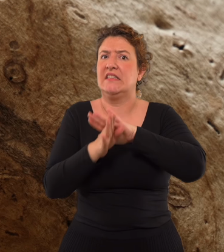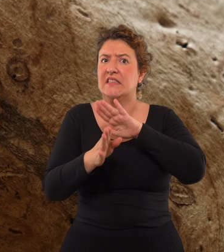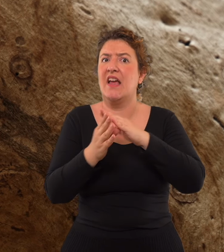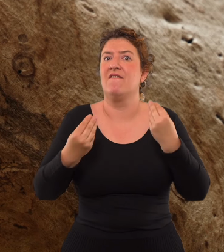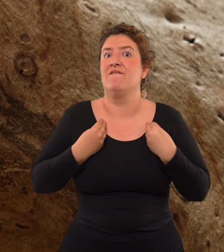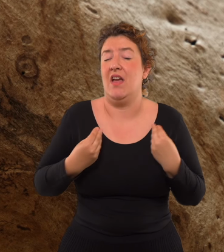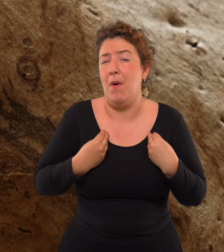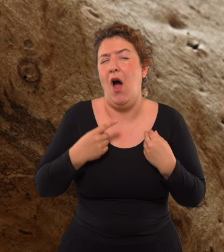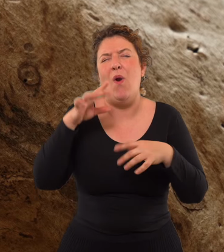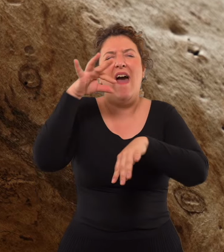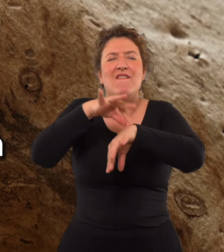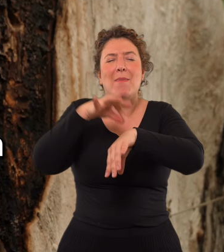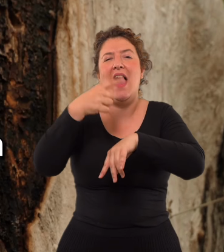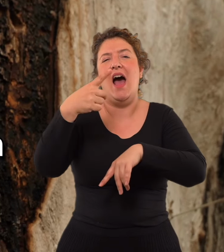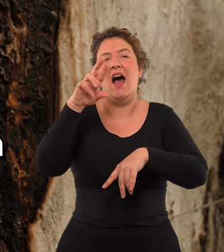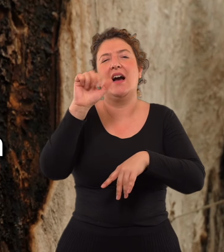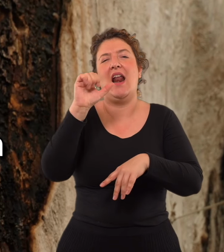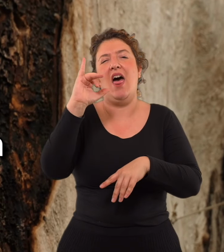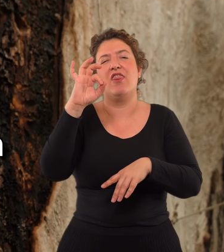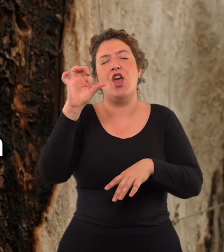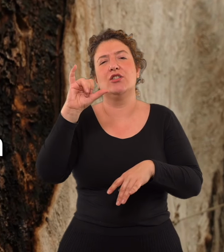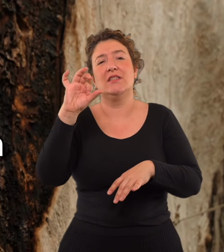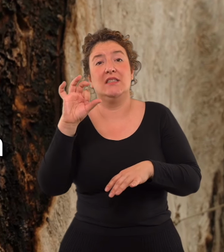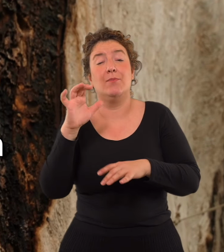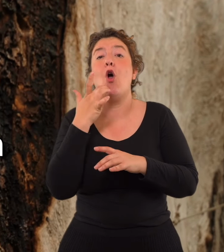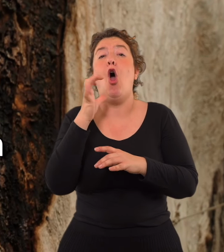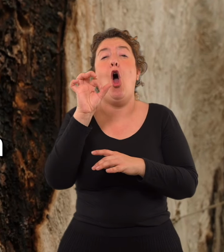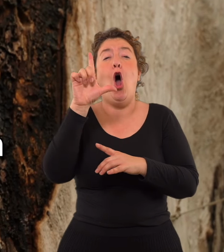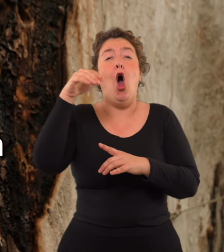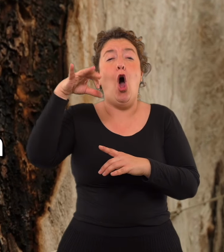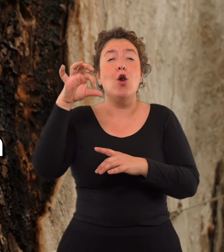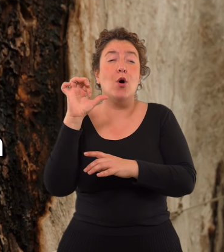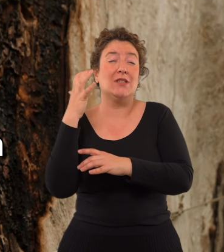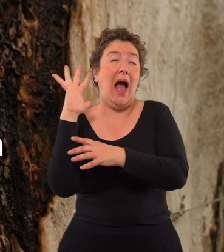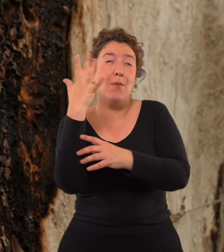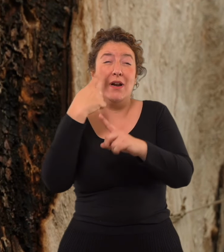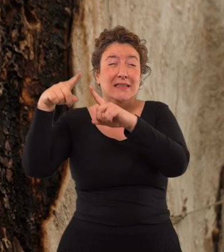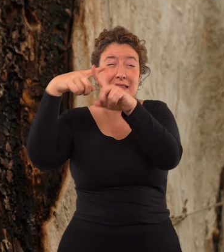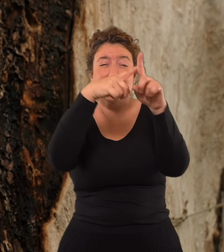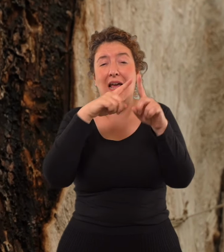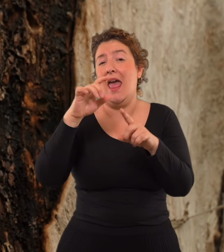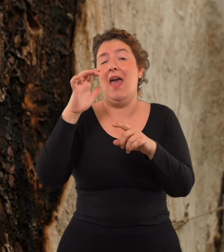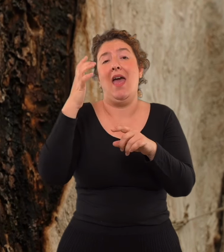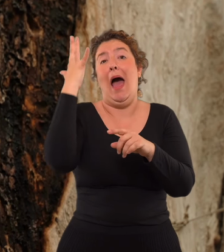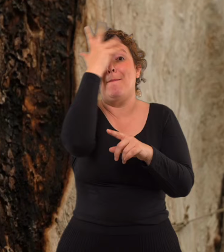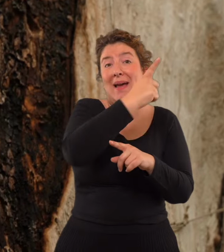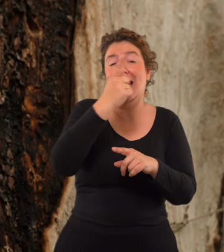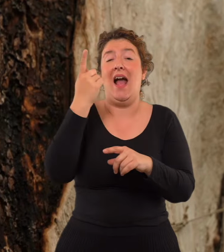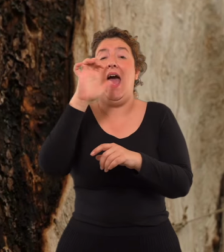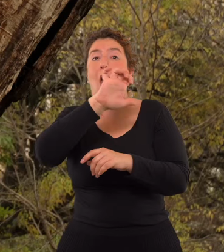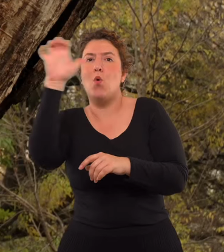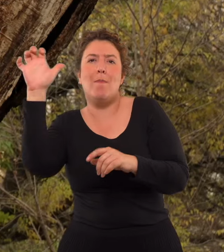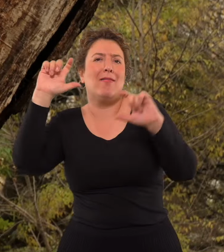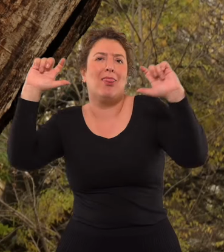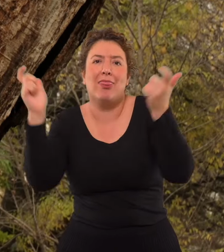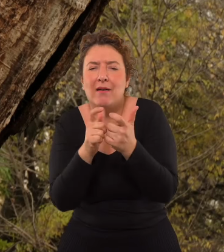sigue sobreviviendo a la grafiosis, enfermedad que ha diezmado la población de olmos en Europa y América desde los años 1960.